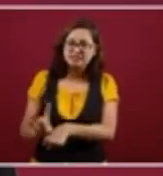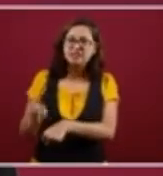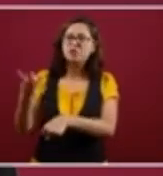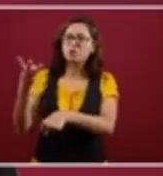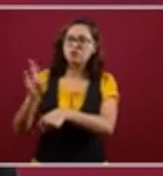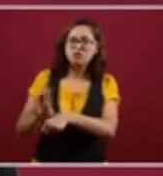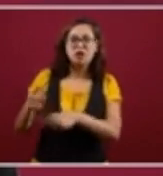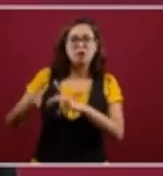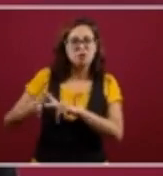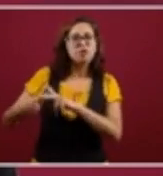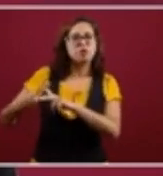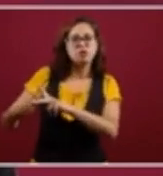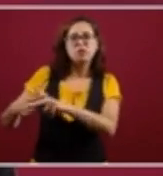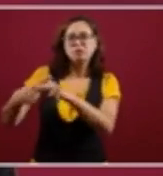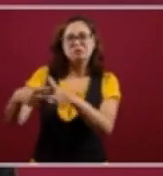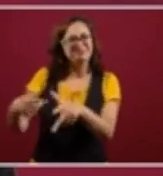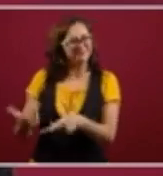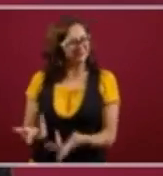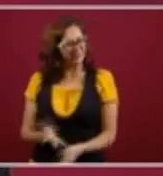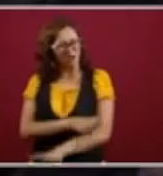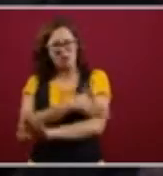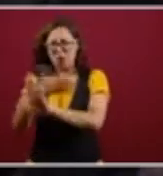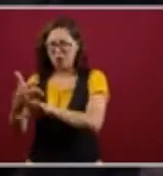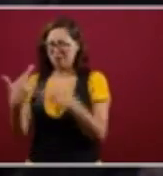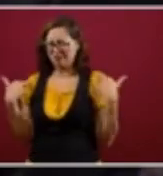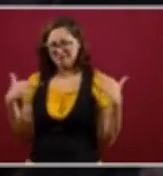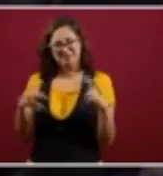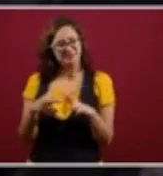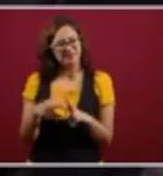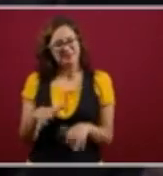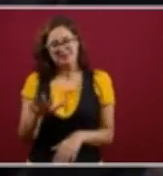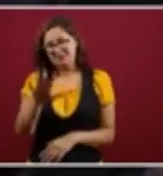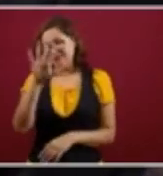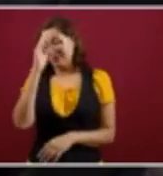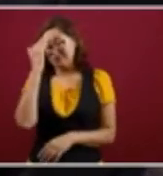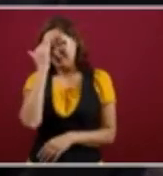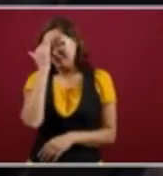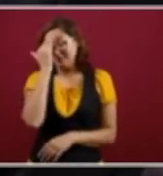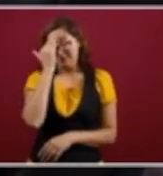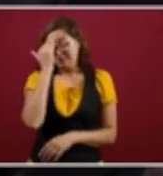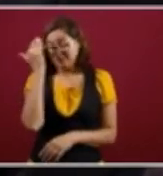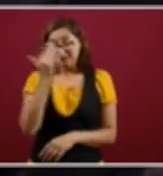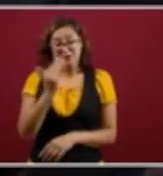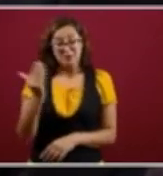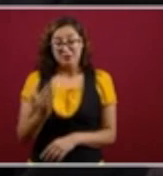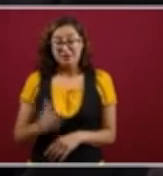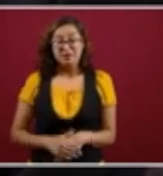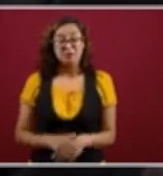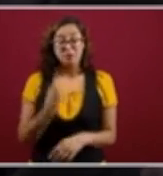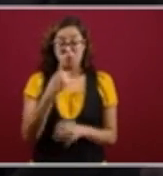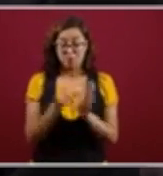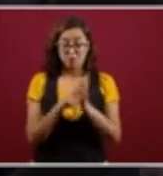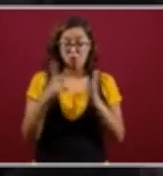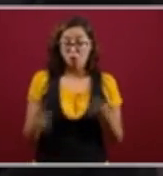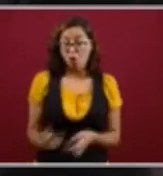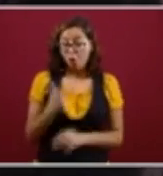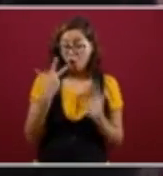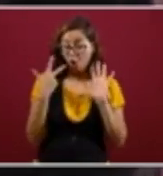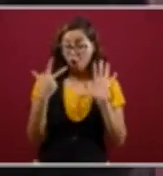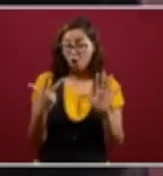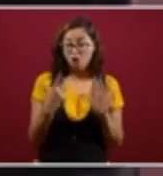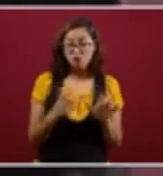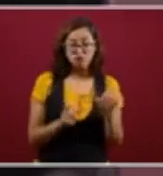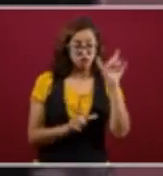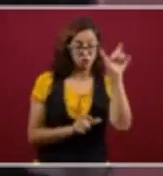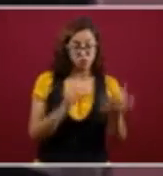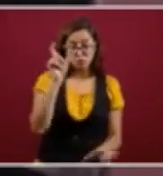tremendas. Un periódico una vez sacó en 8 columnas, ya